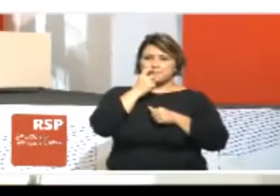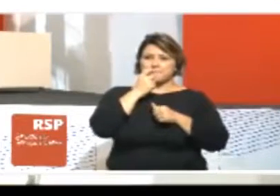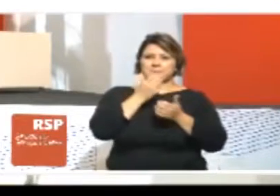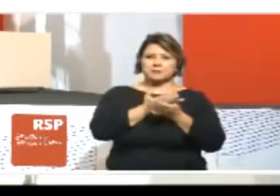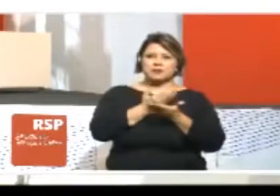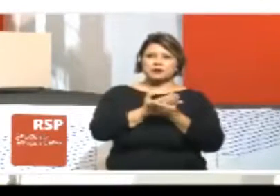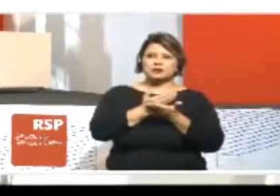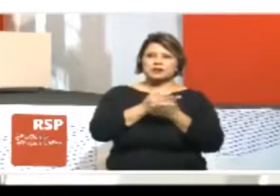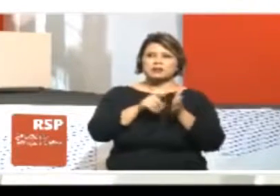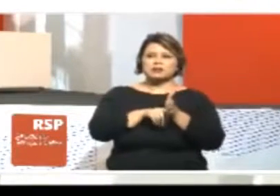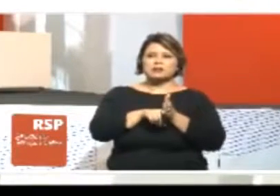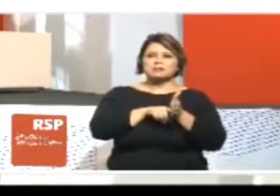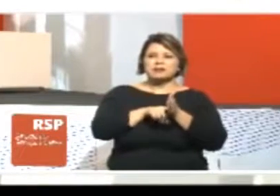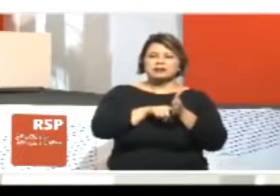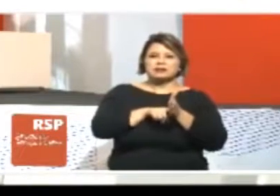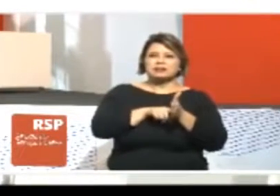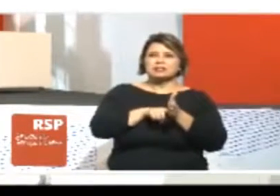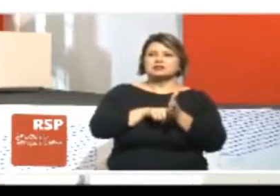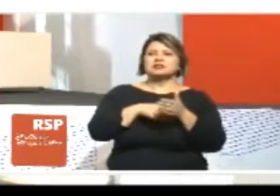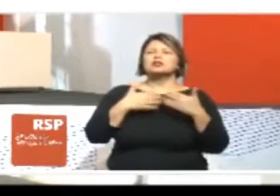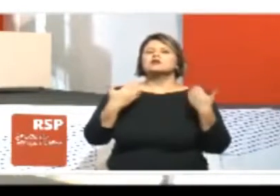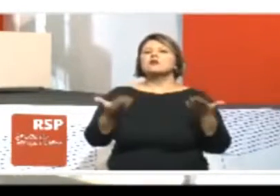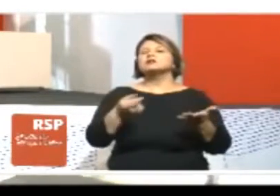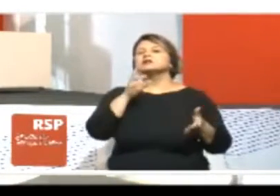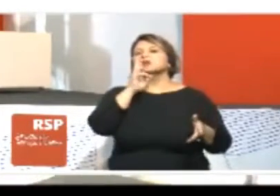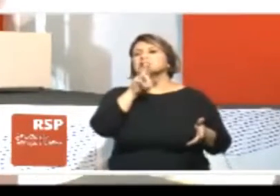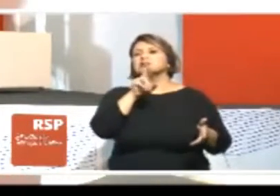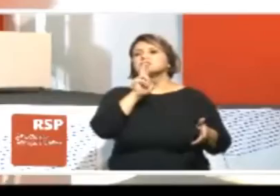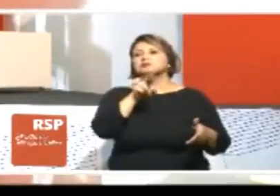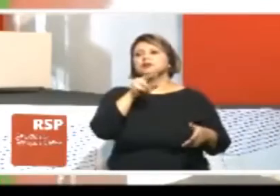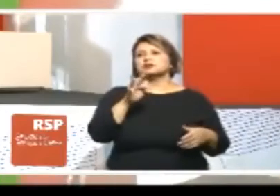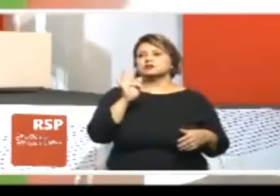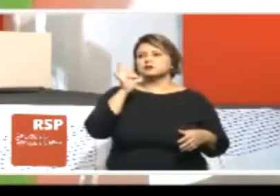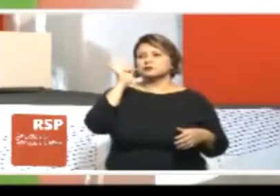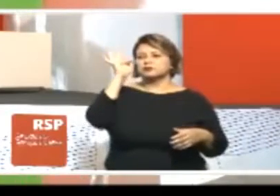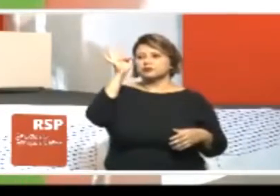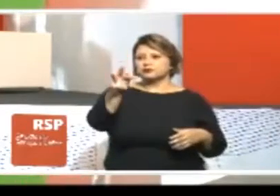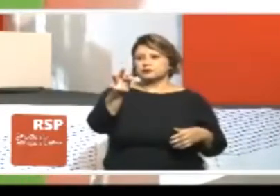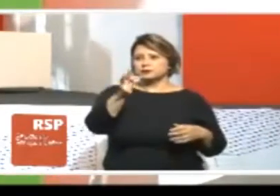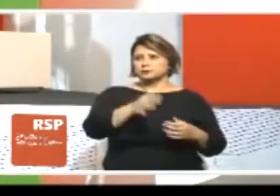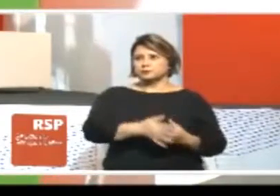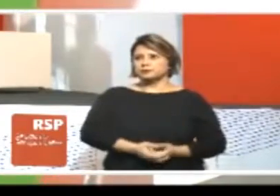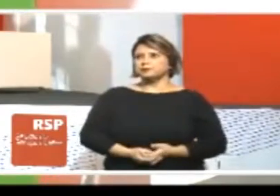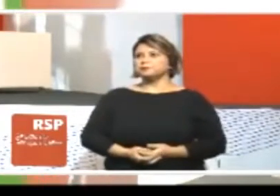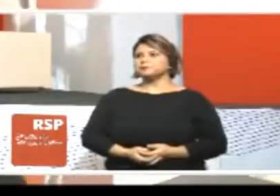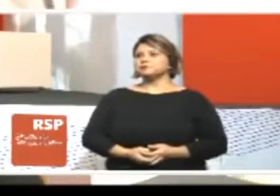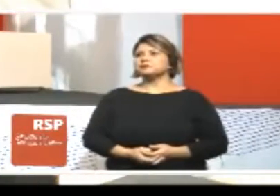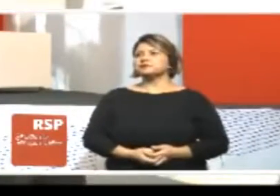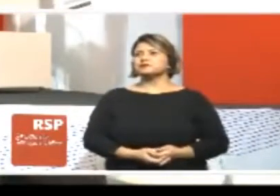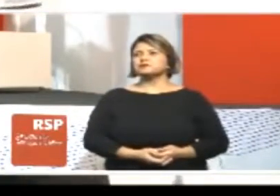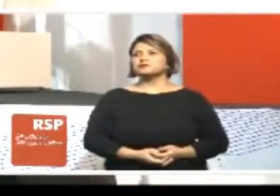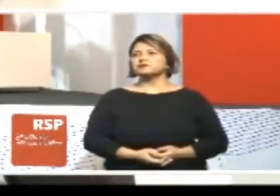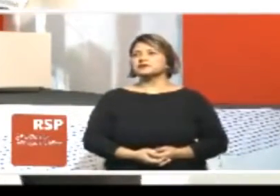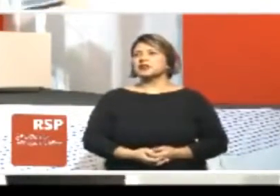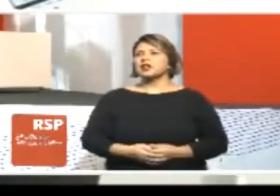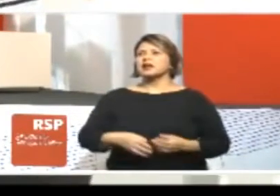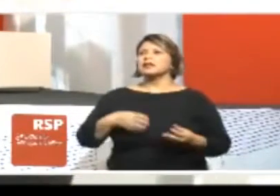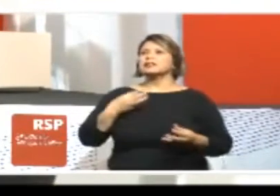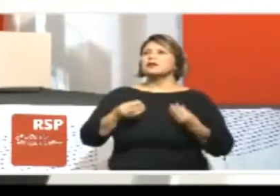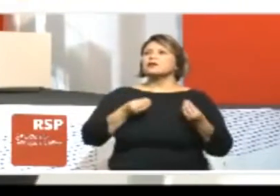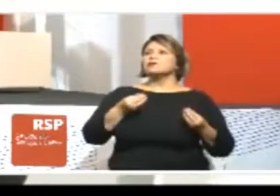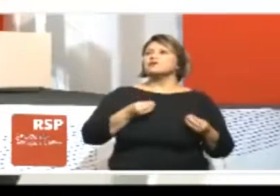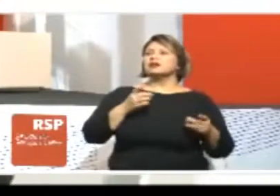son los resultados en el futuro. Bueno, entonces, ¿cómo también promover la capacidad